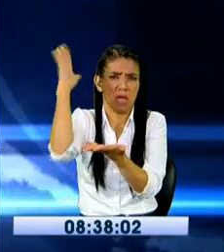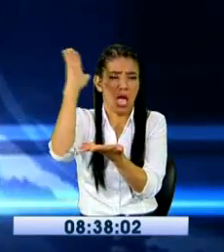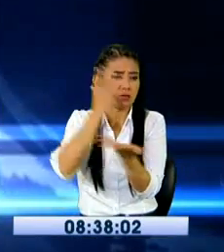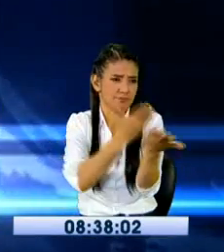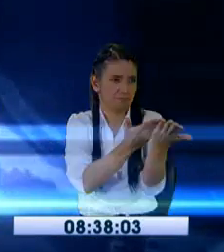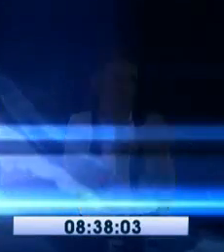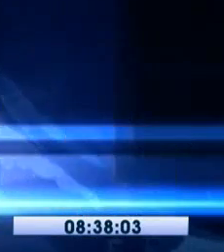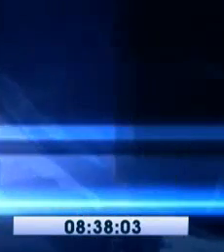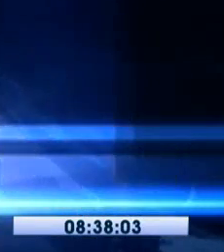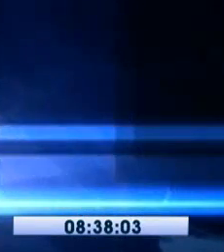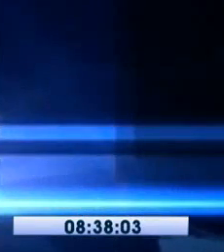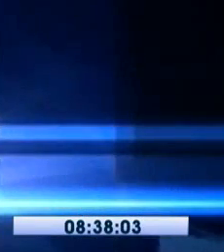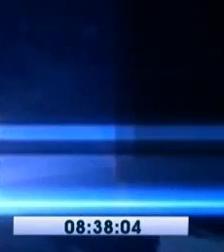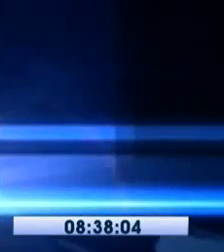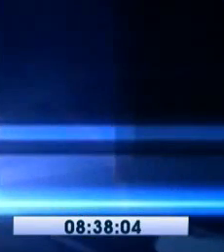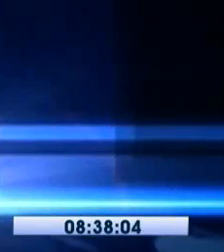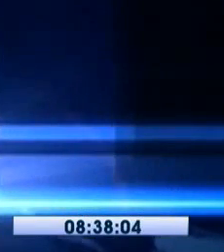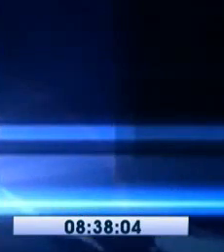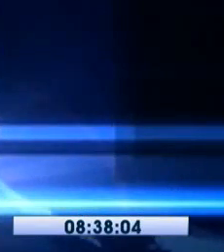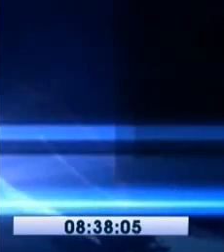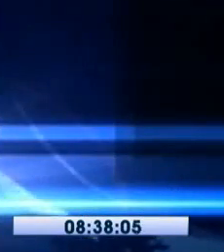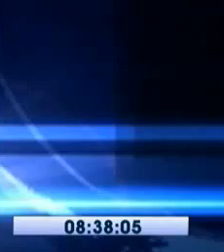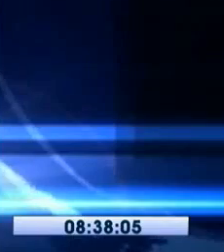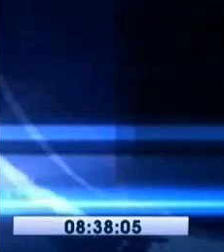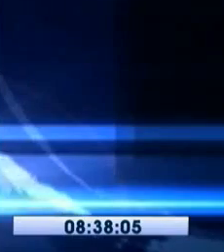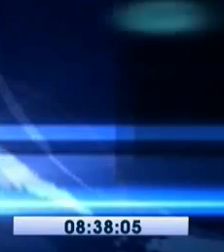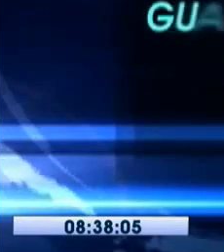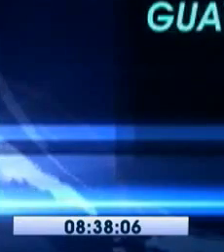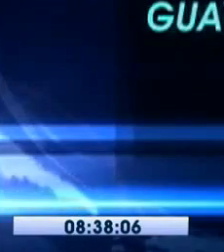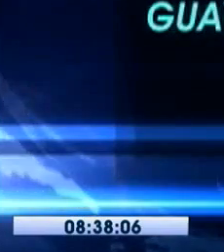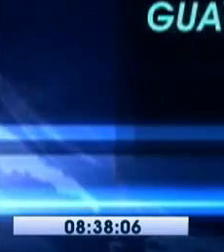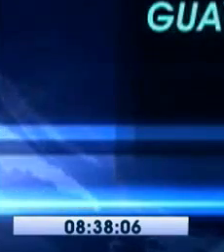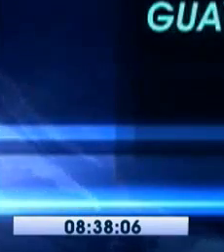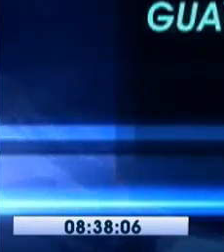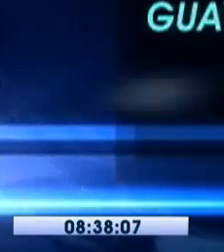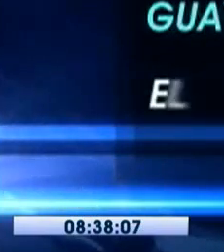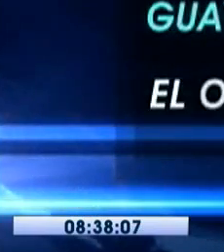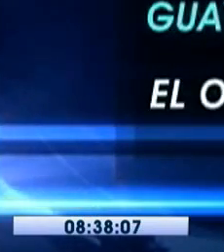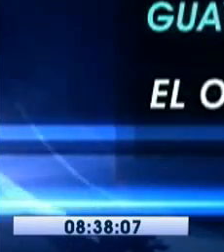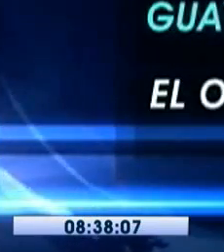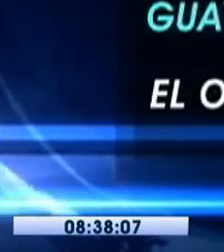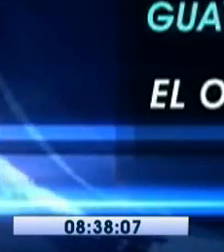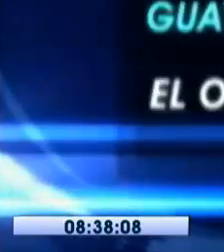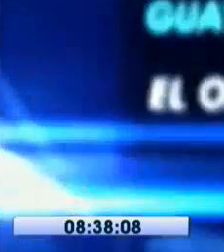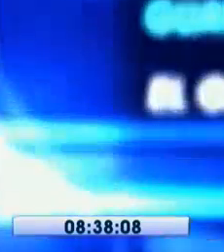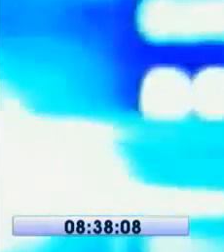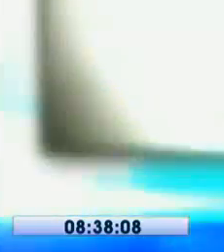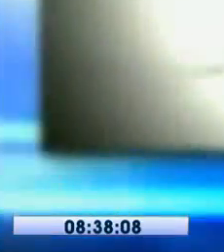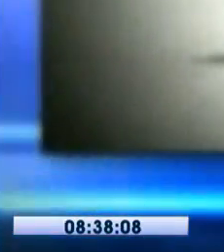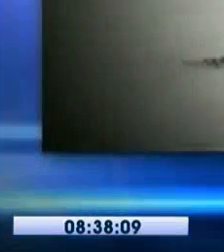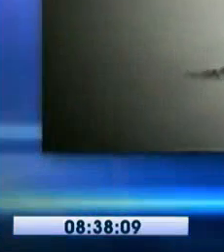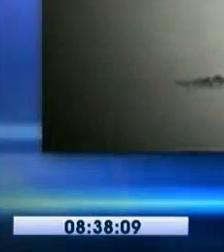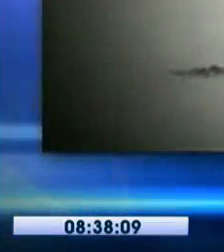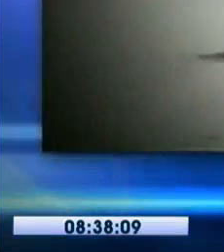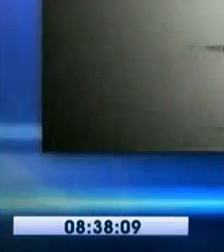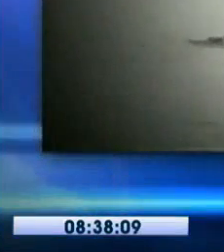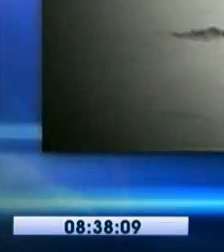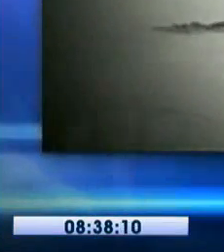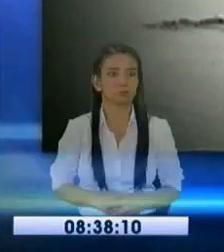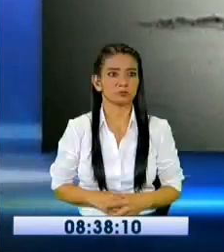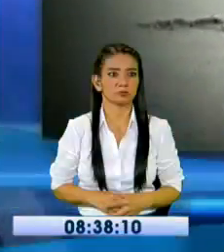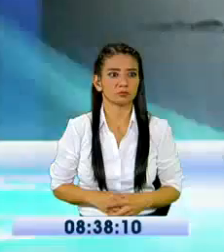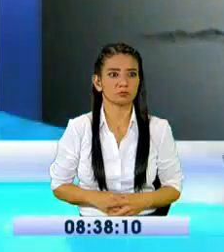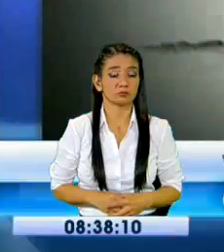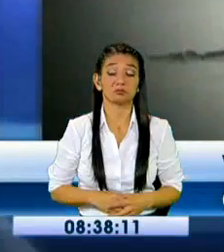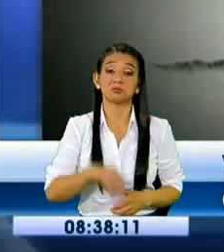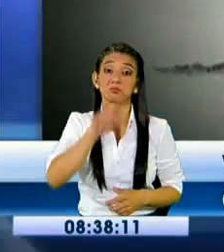son Pichincha con 5 y 4 en Manabí, Imbabura, Guayas y El Oro. Está reprimida de